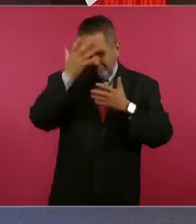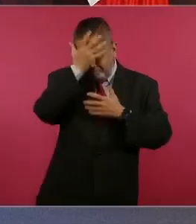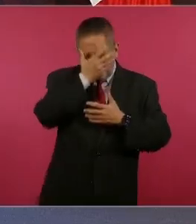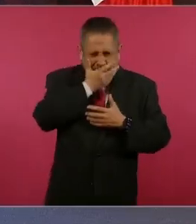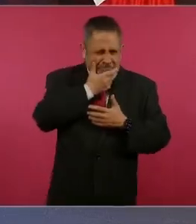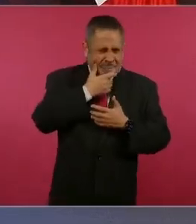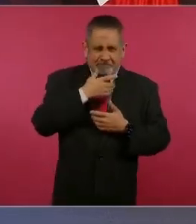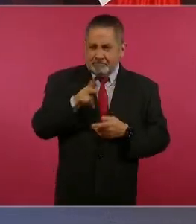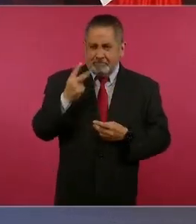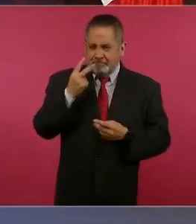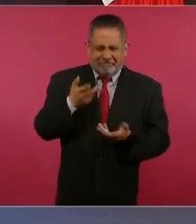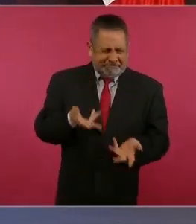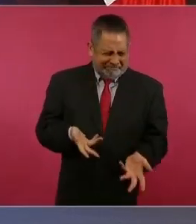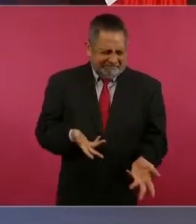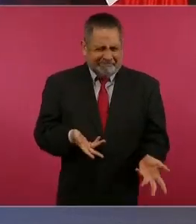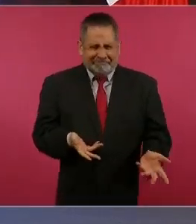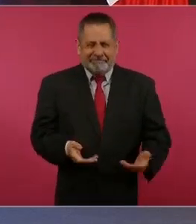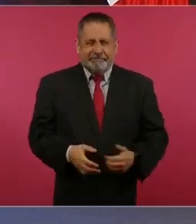Pasamontañas.